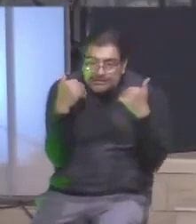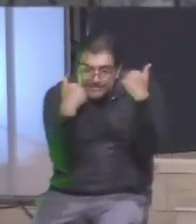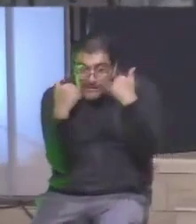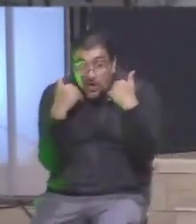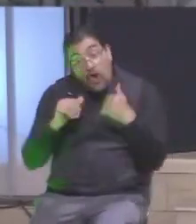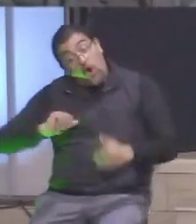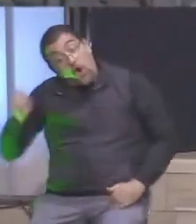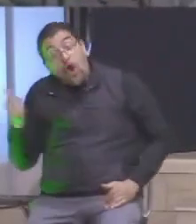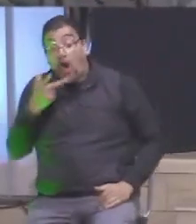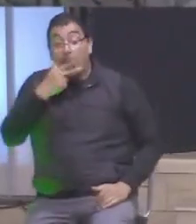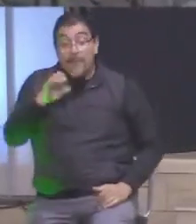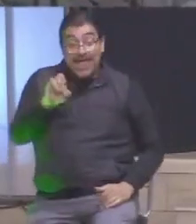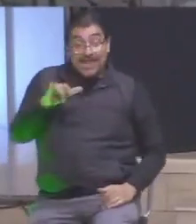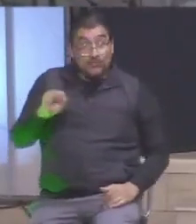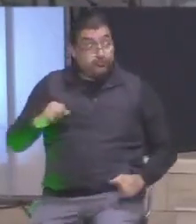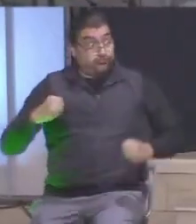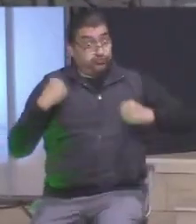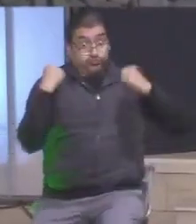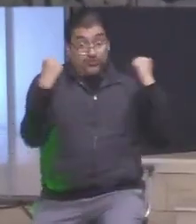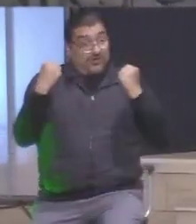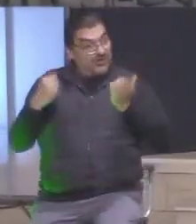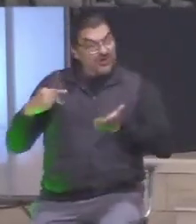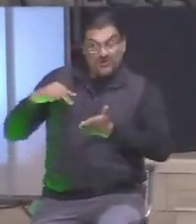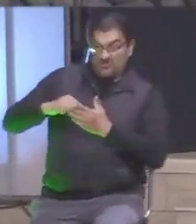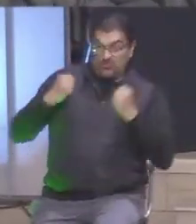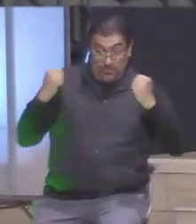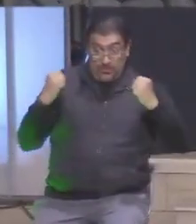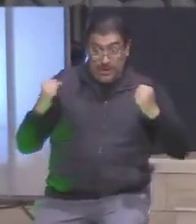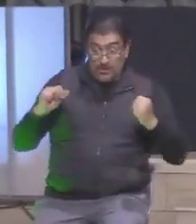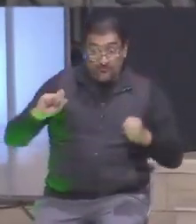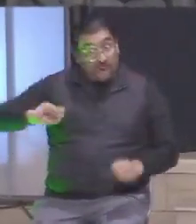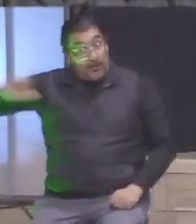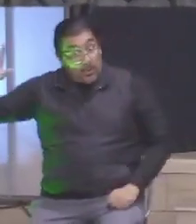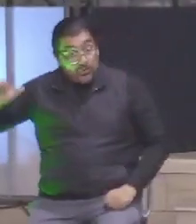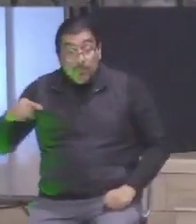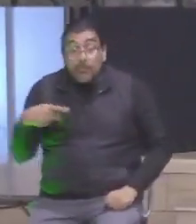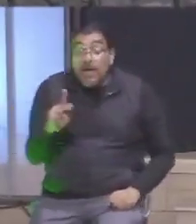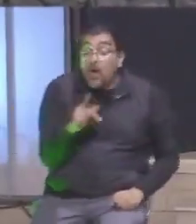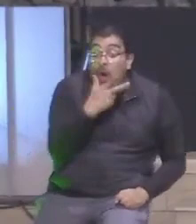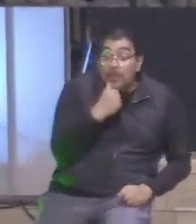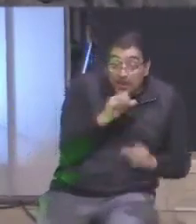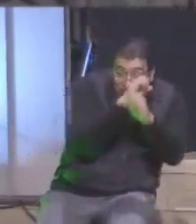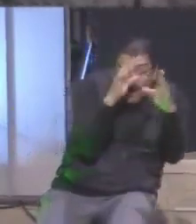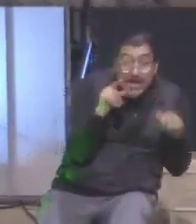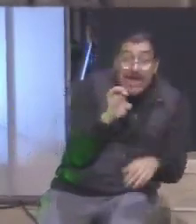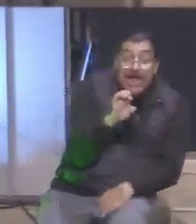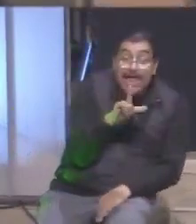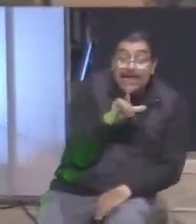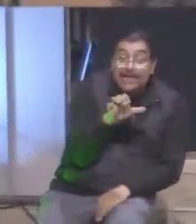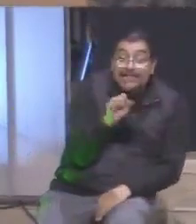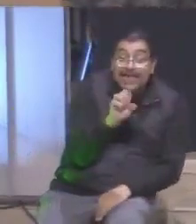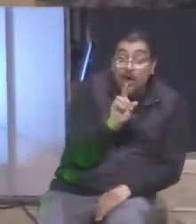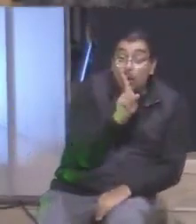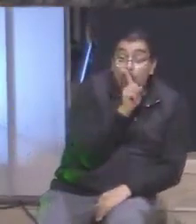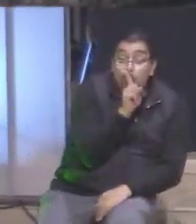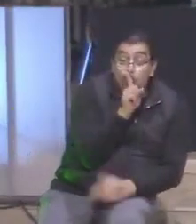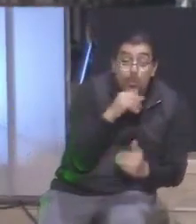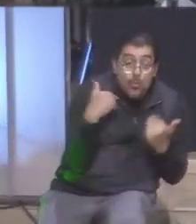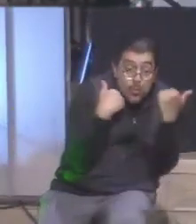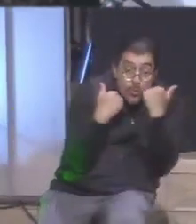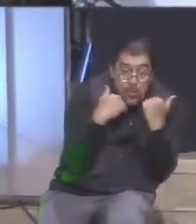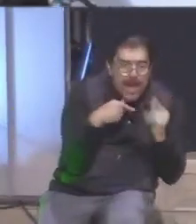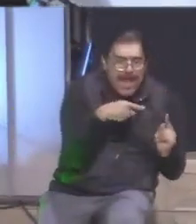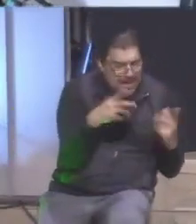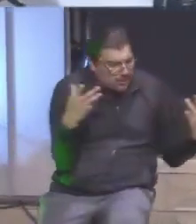Elías Elías era más este no era más en cambio Eliseo era más más guardadito y él tenía una escuela